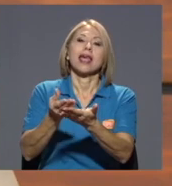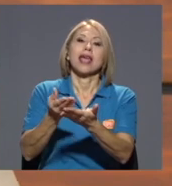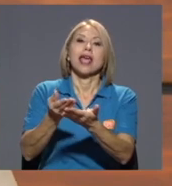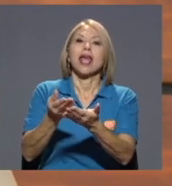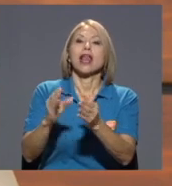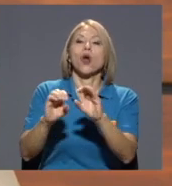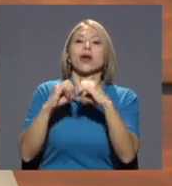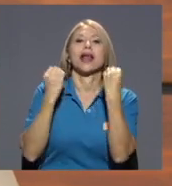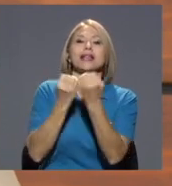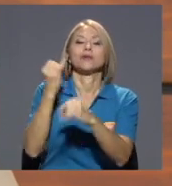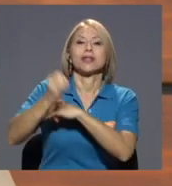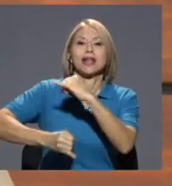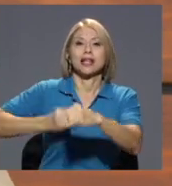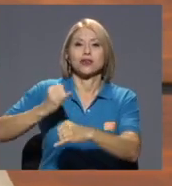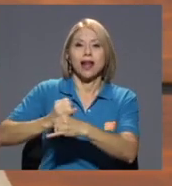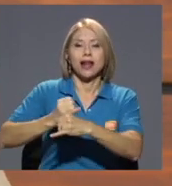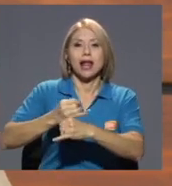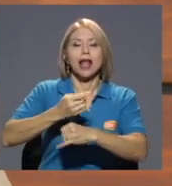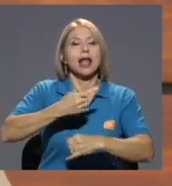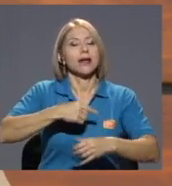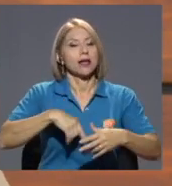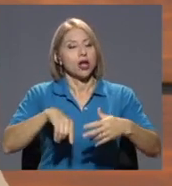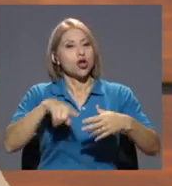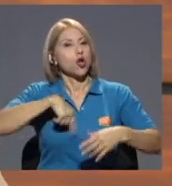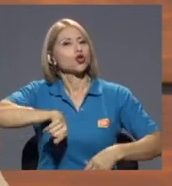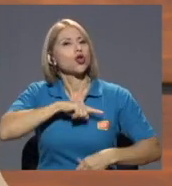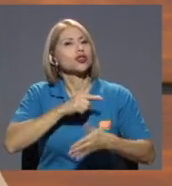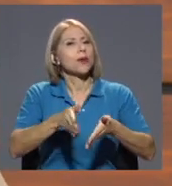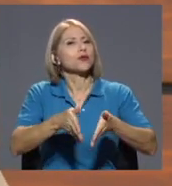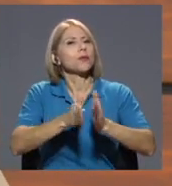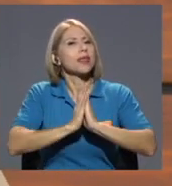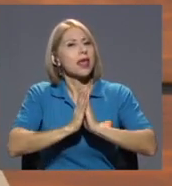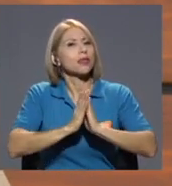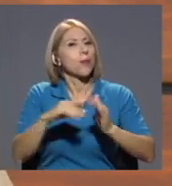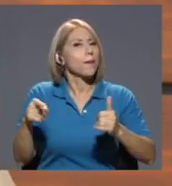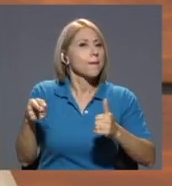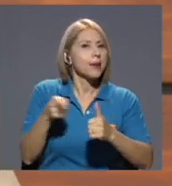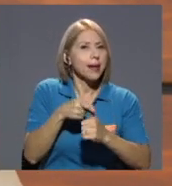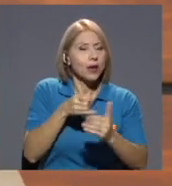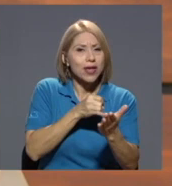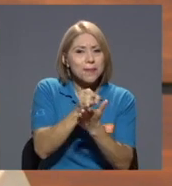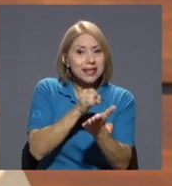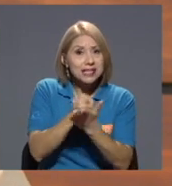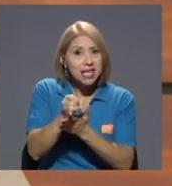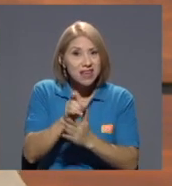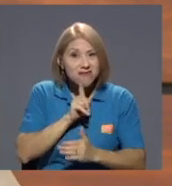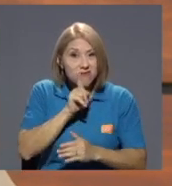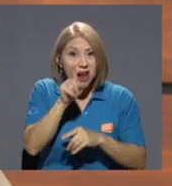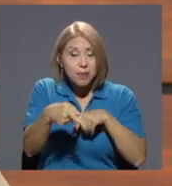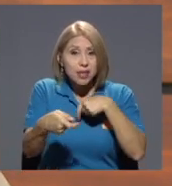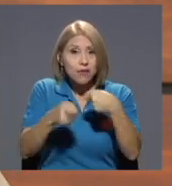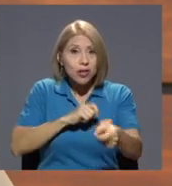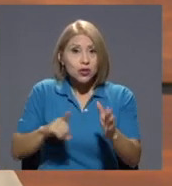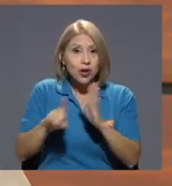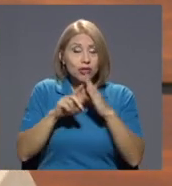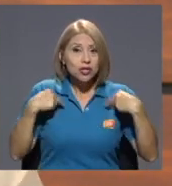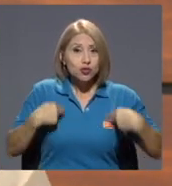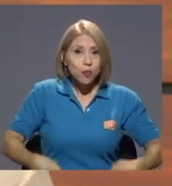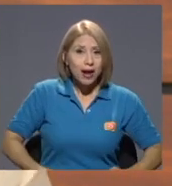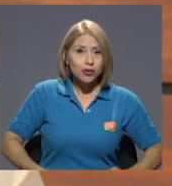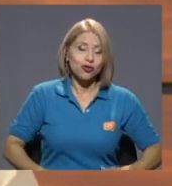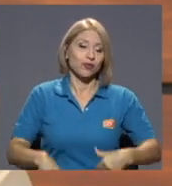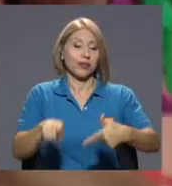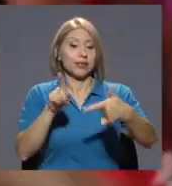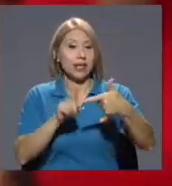es primero que se investigue si hubo una violación a los derechos humanos segundos y así fue que se